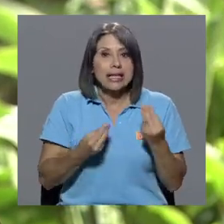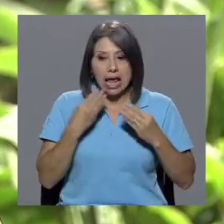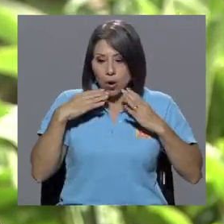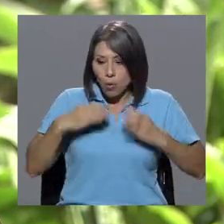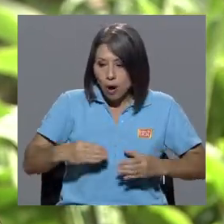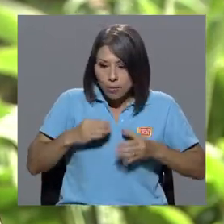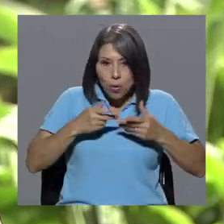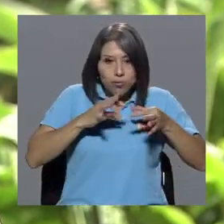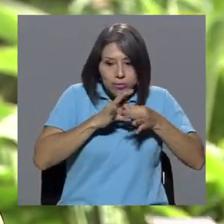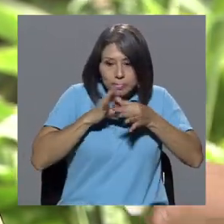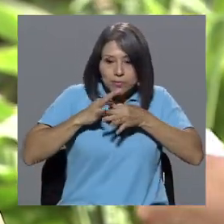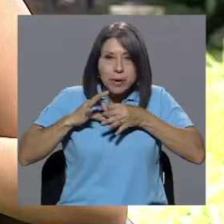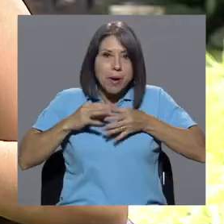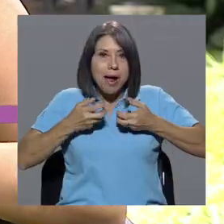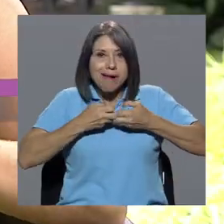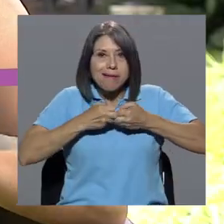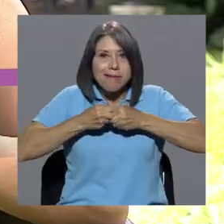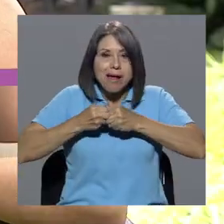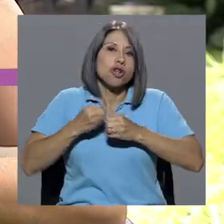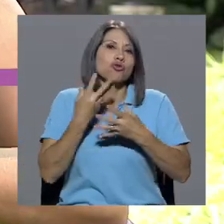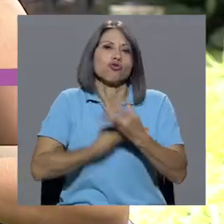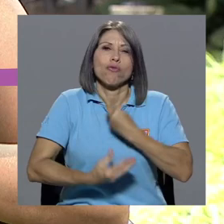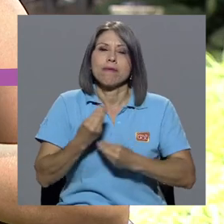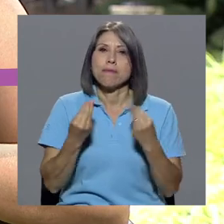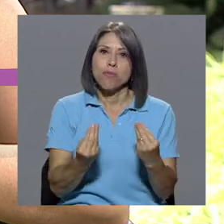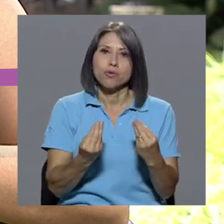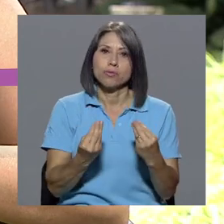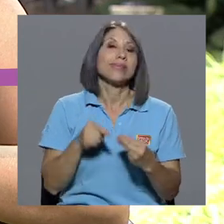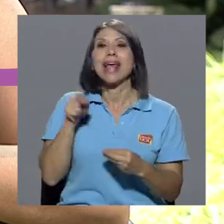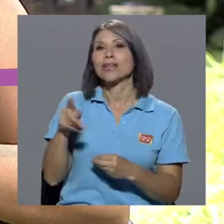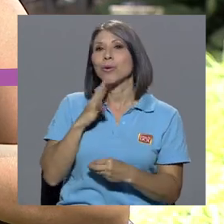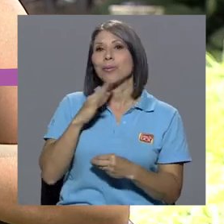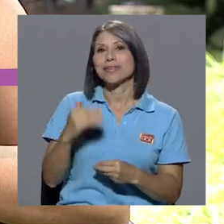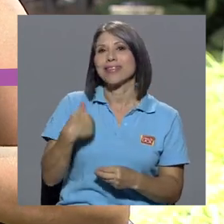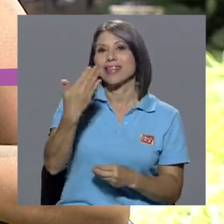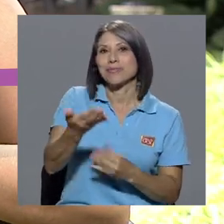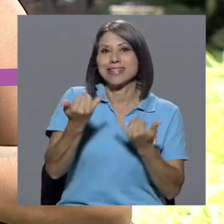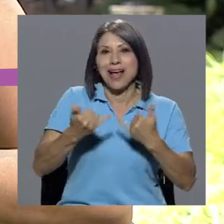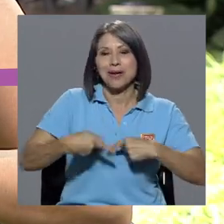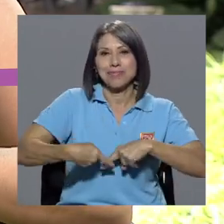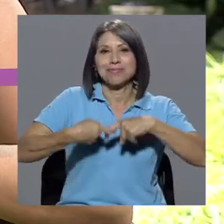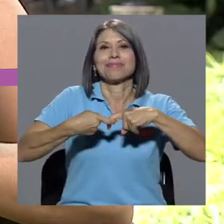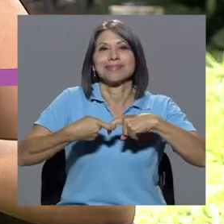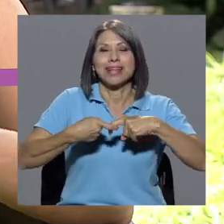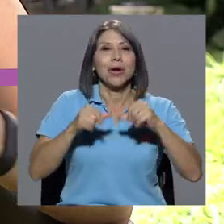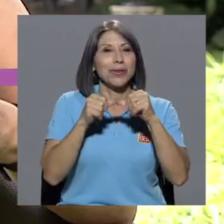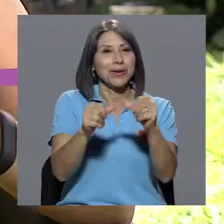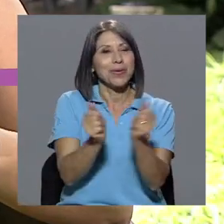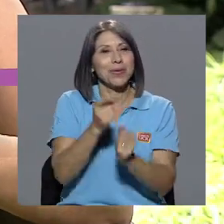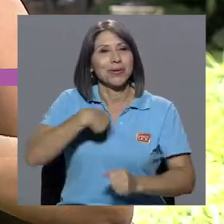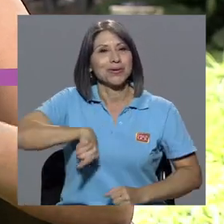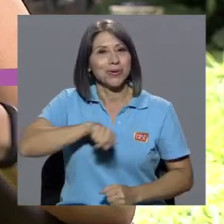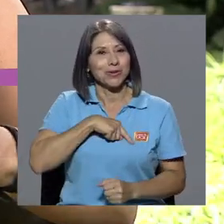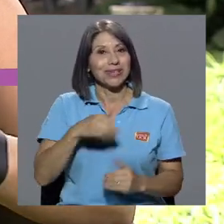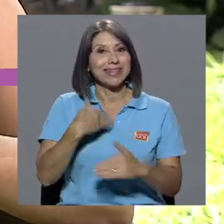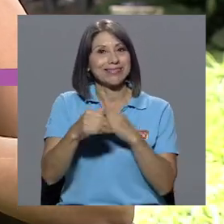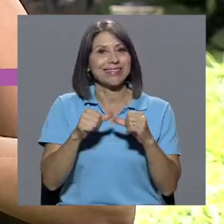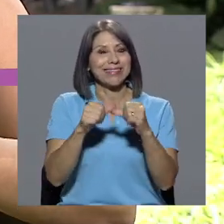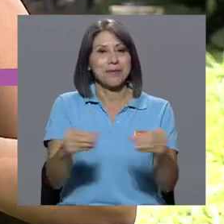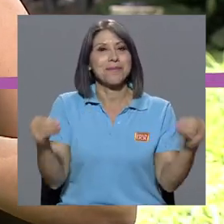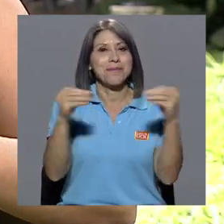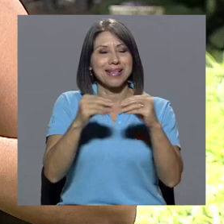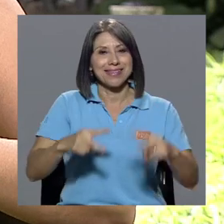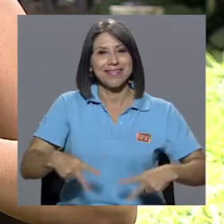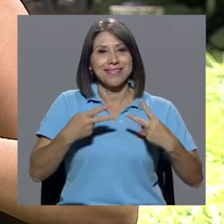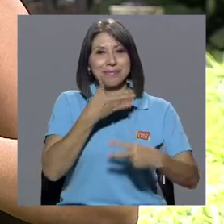sufrir irremediablemente. Bueno, eso lo vamos a retomar después. Vamos a hacer una primera pausa. Quédese con nosotros y ya regresamos